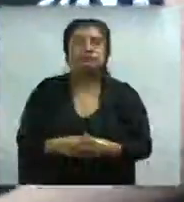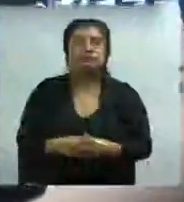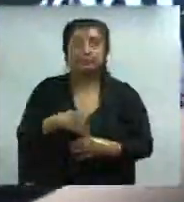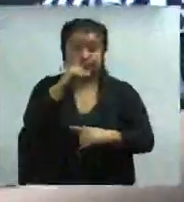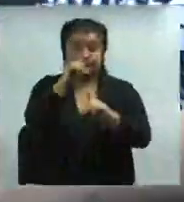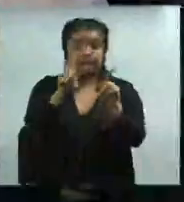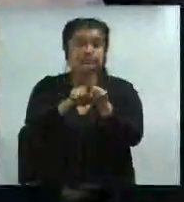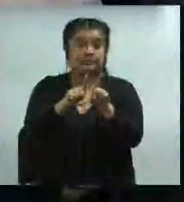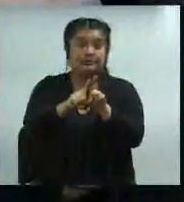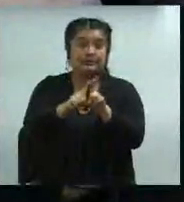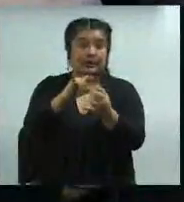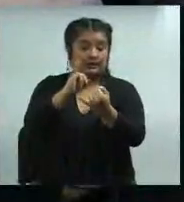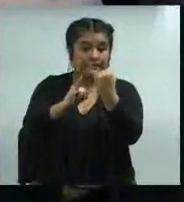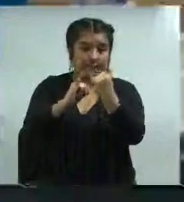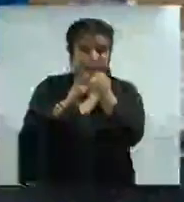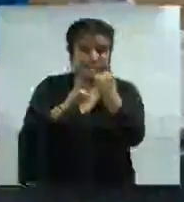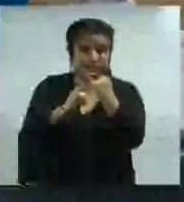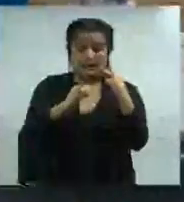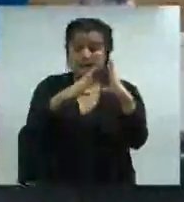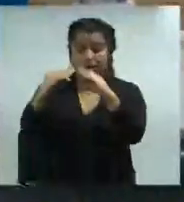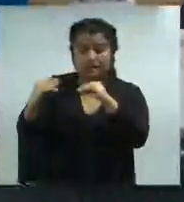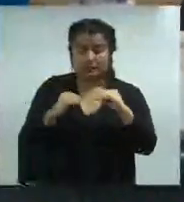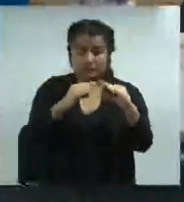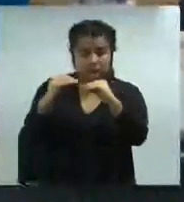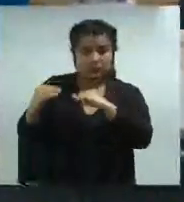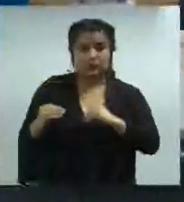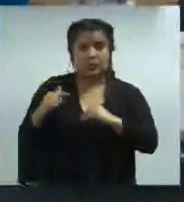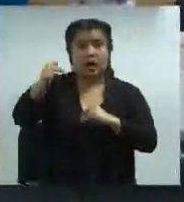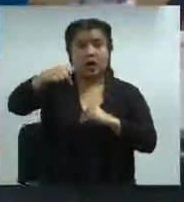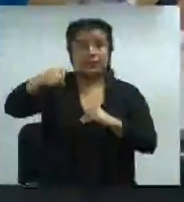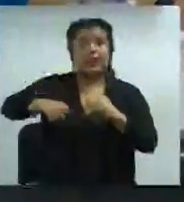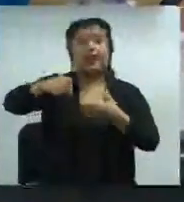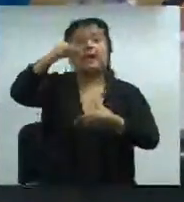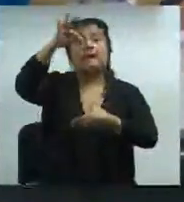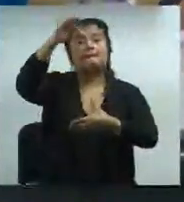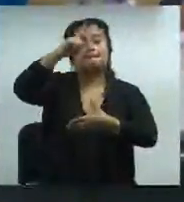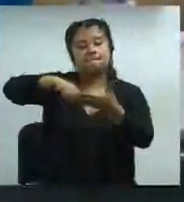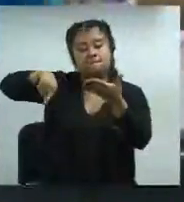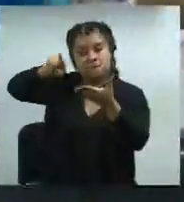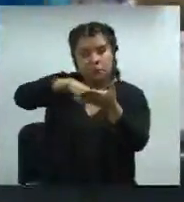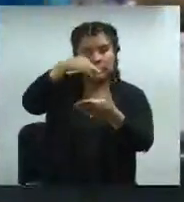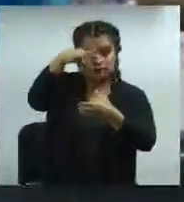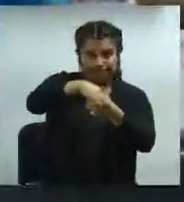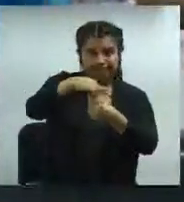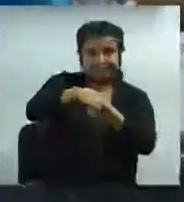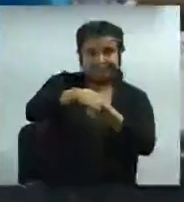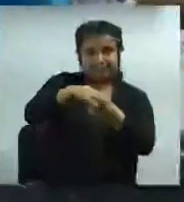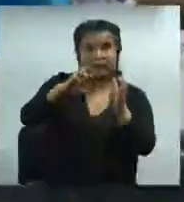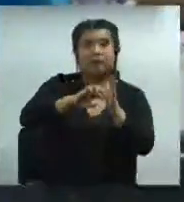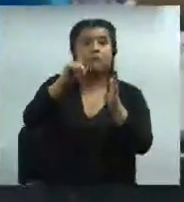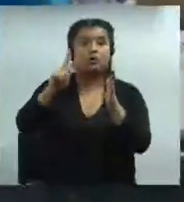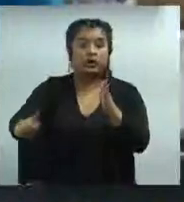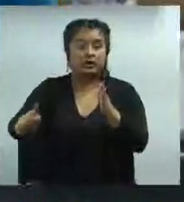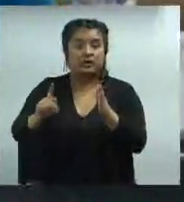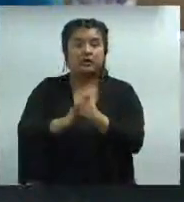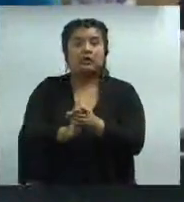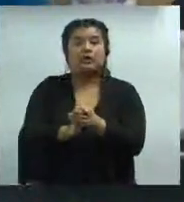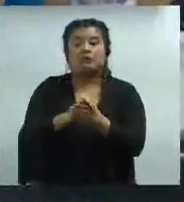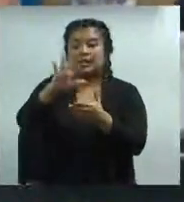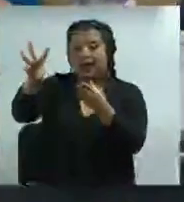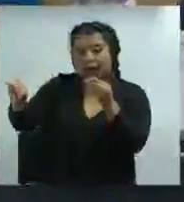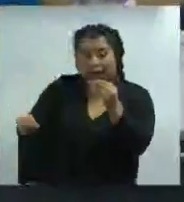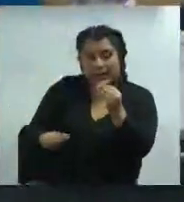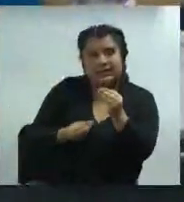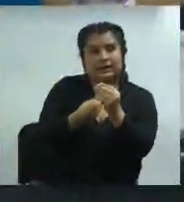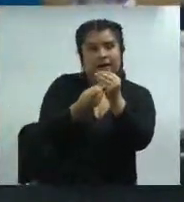Habiéndose agotado la discusión, entraremos a votar por la propuesta para la